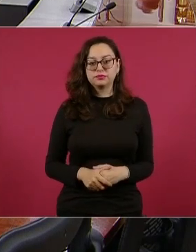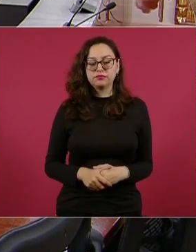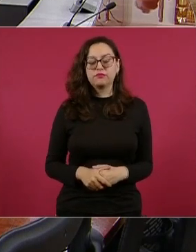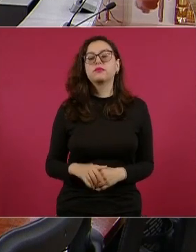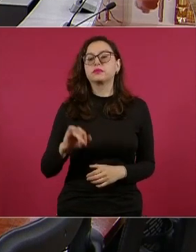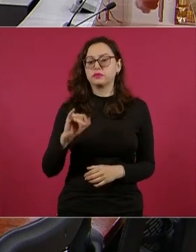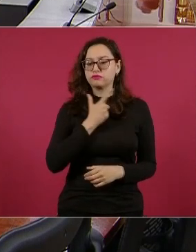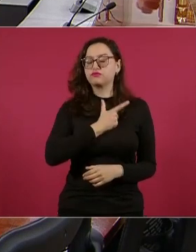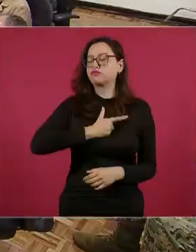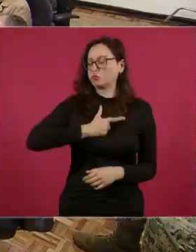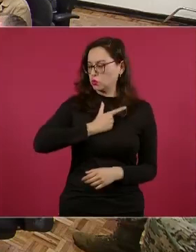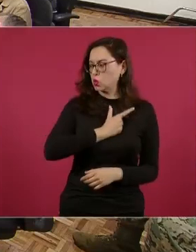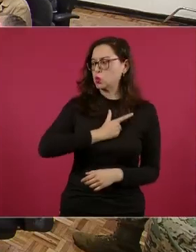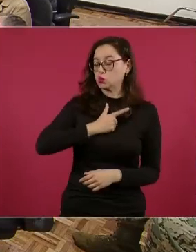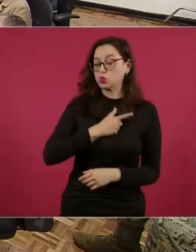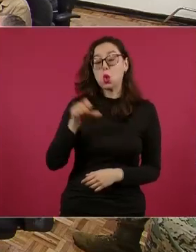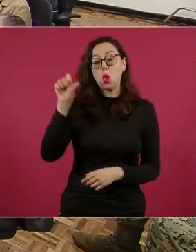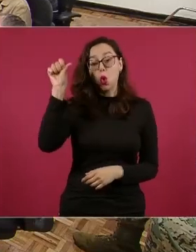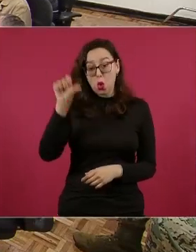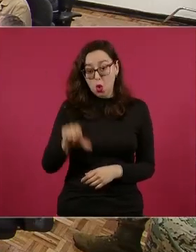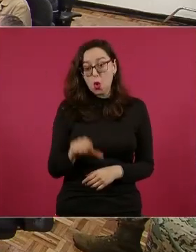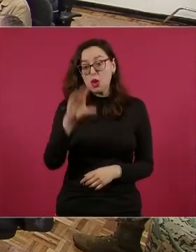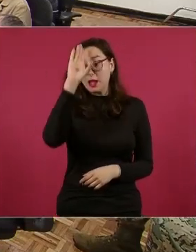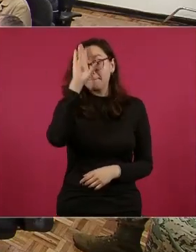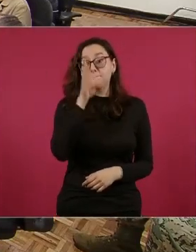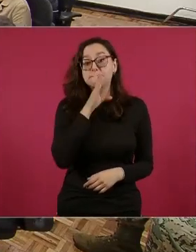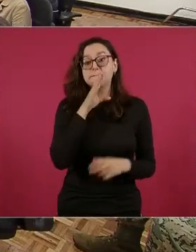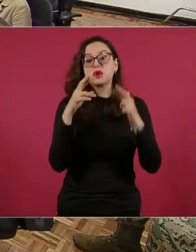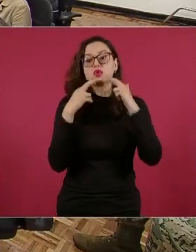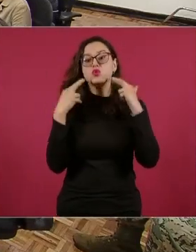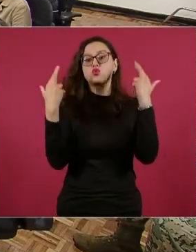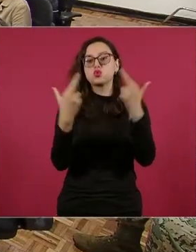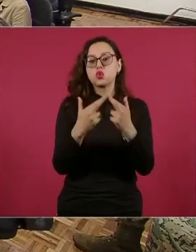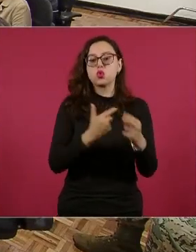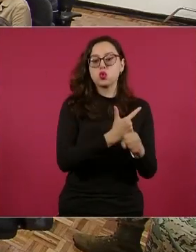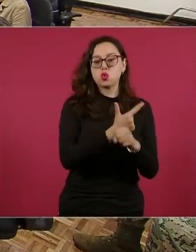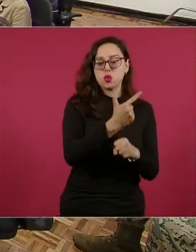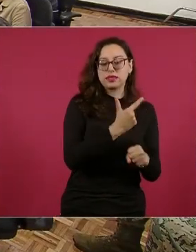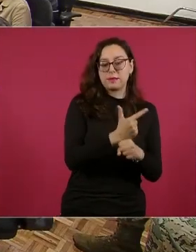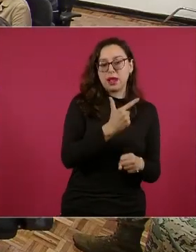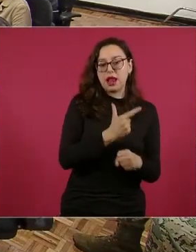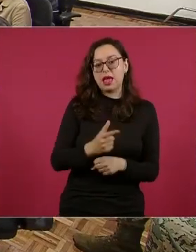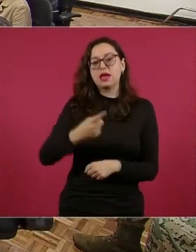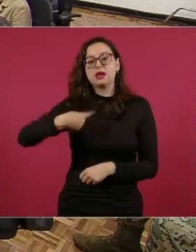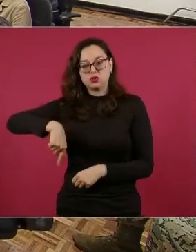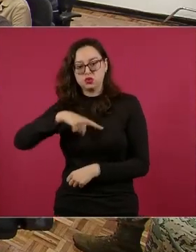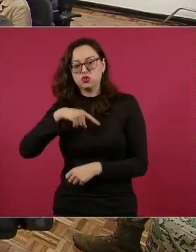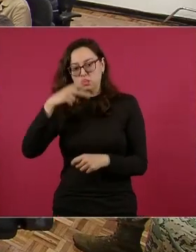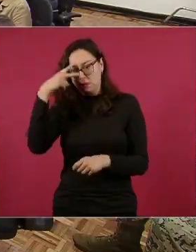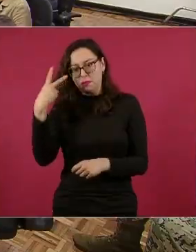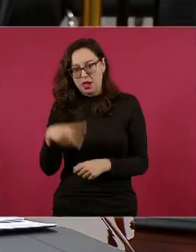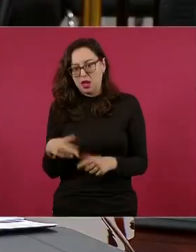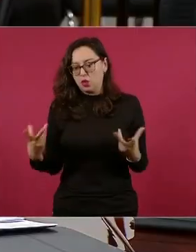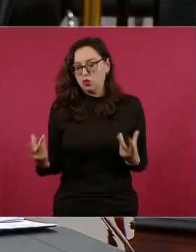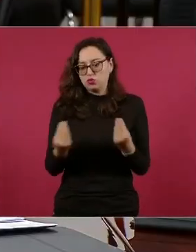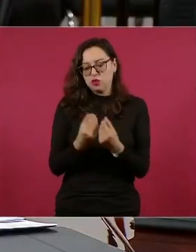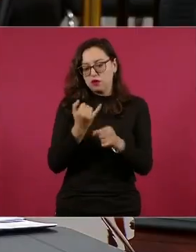12 entre las autoridades de Guatemala y nosotros para cotejar toda la información, pero se la doy ahora